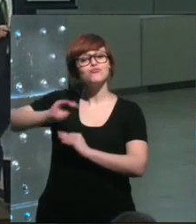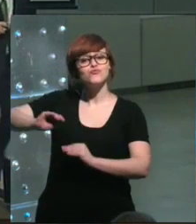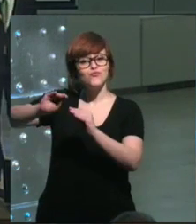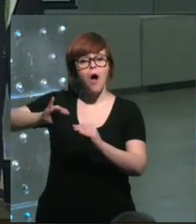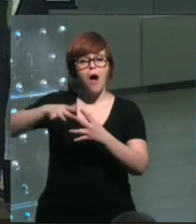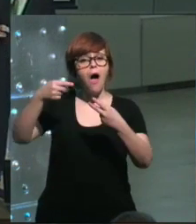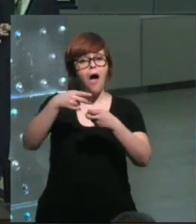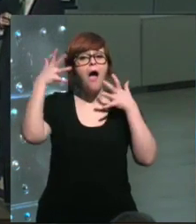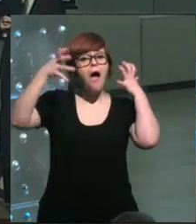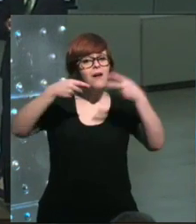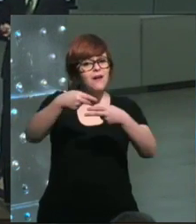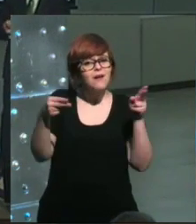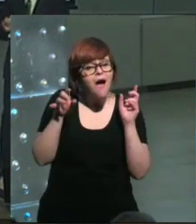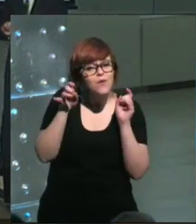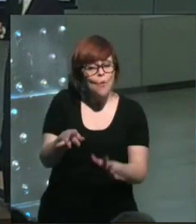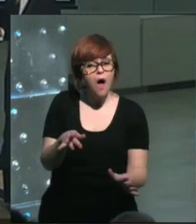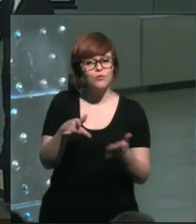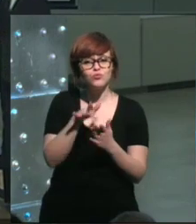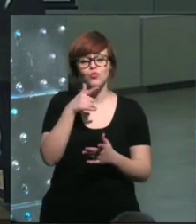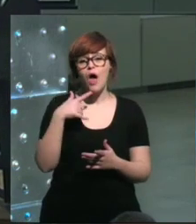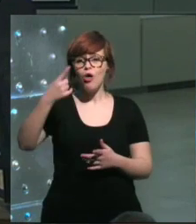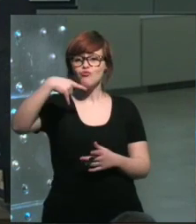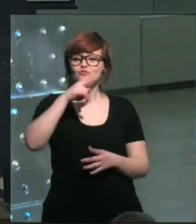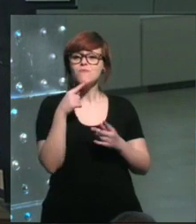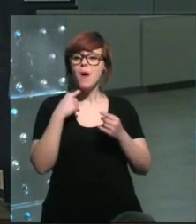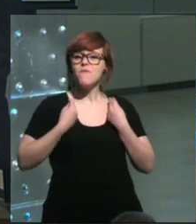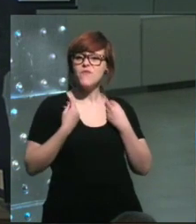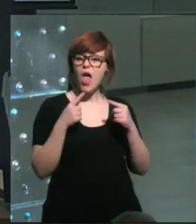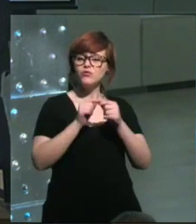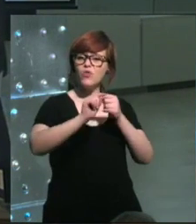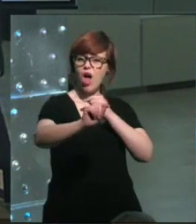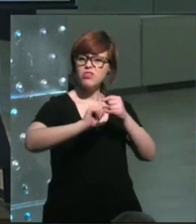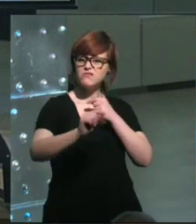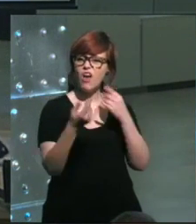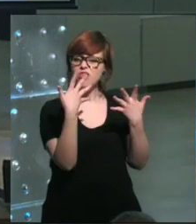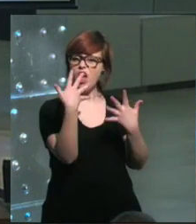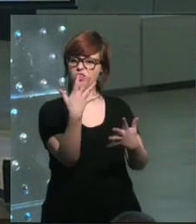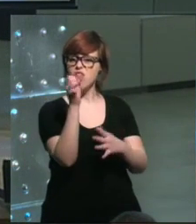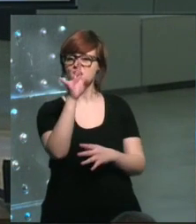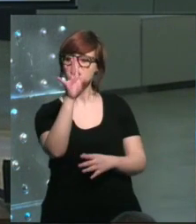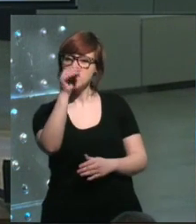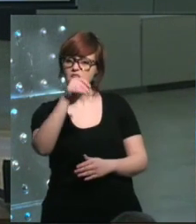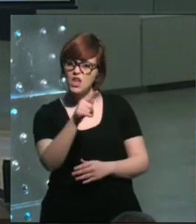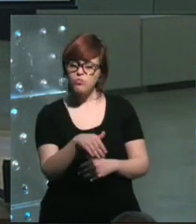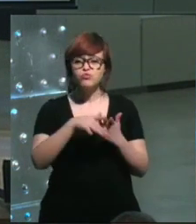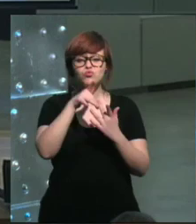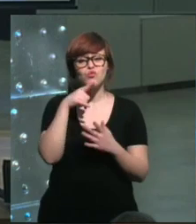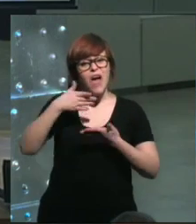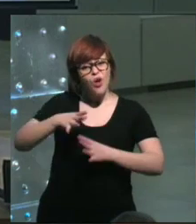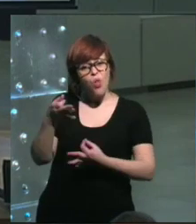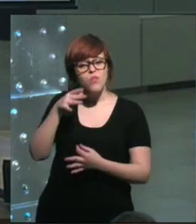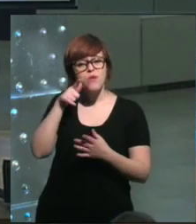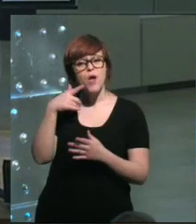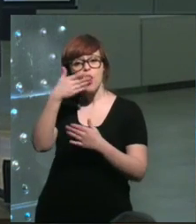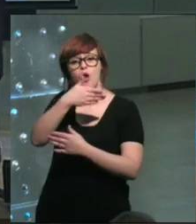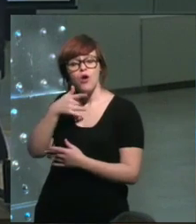vivían el uno del otro a una media de 10 a 15 kilómetros, que sus hijos iban en coche todos los días, media hora para ir al colegio. y podía